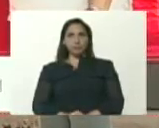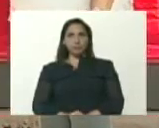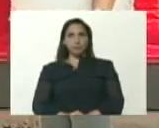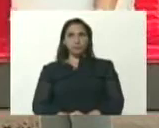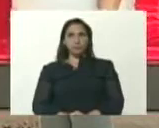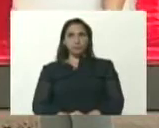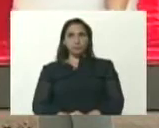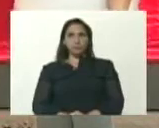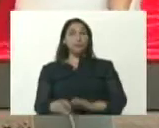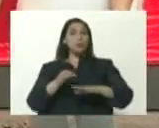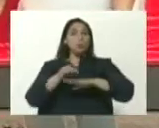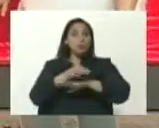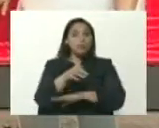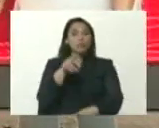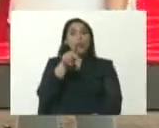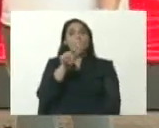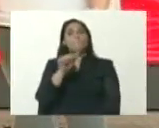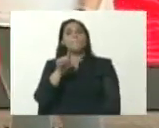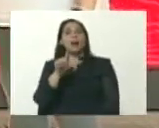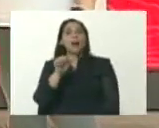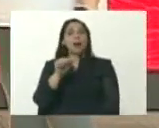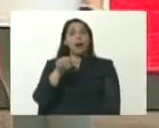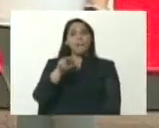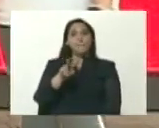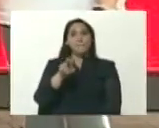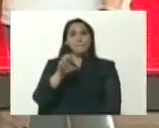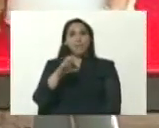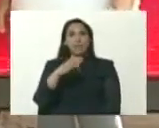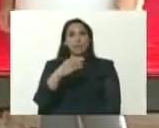Caudare, municipio Palavecino.